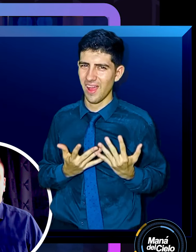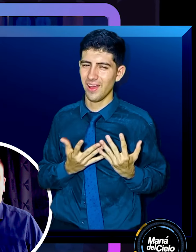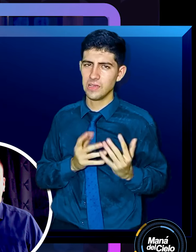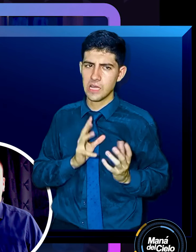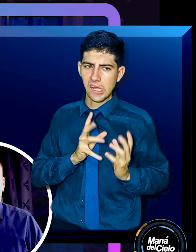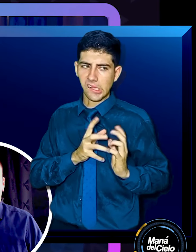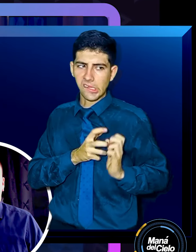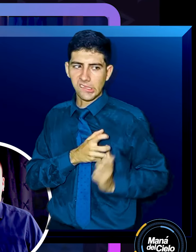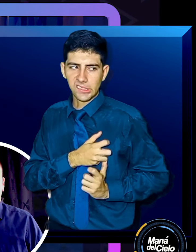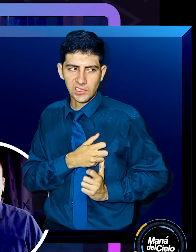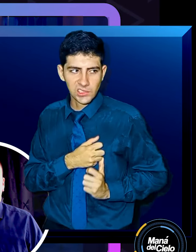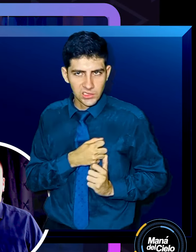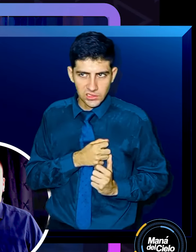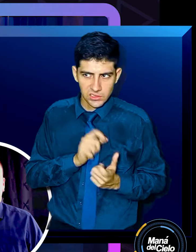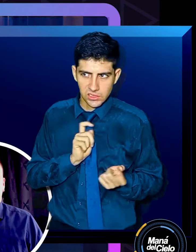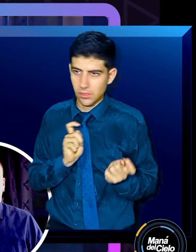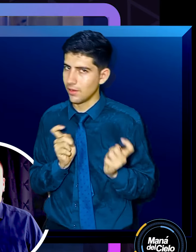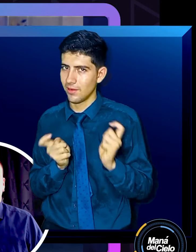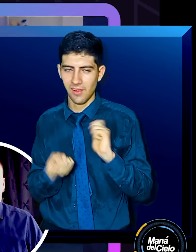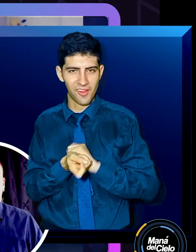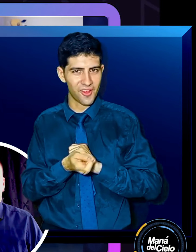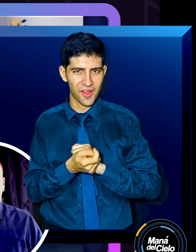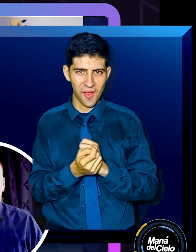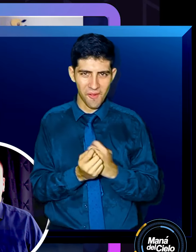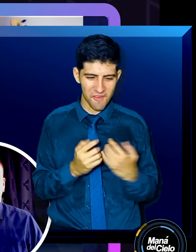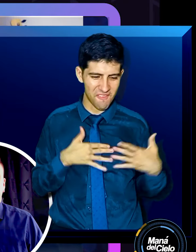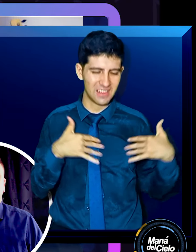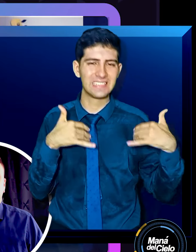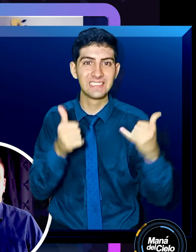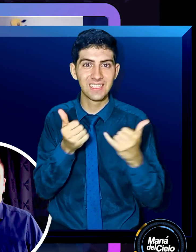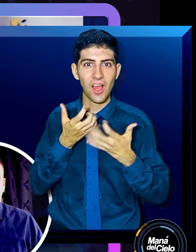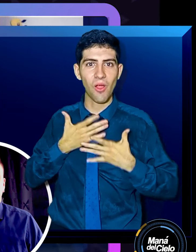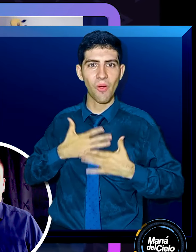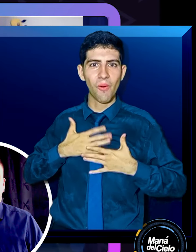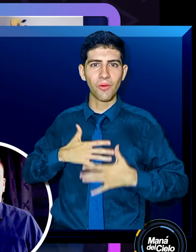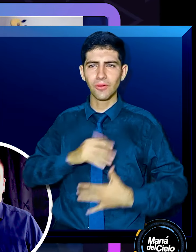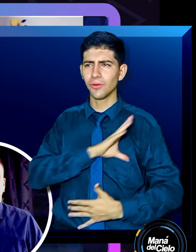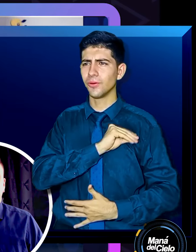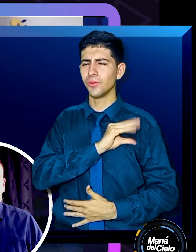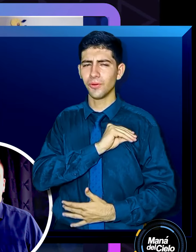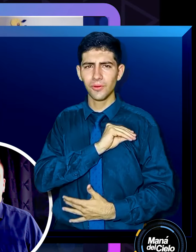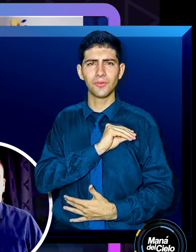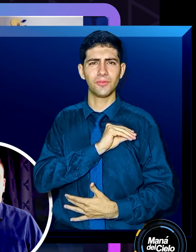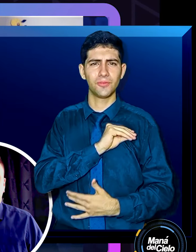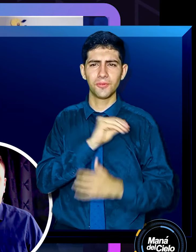es diferente. Gozo, paz, paciencia, benignidad, bondad.